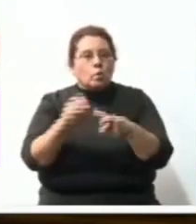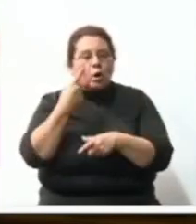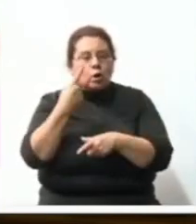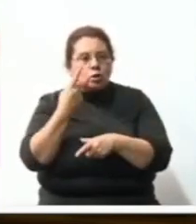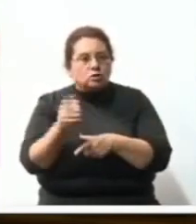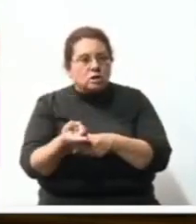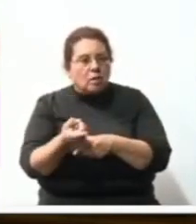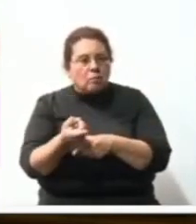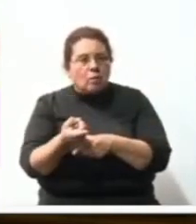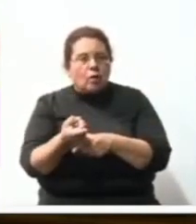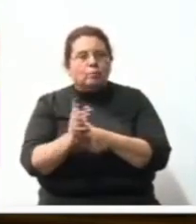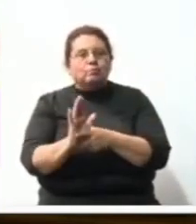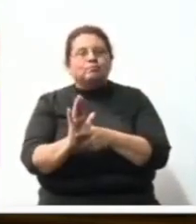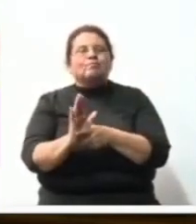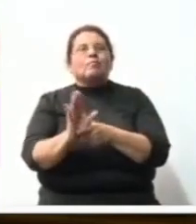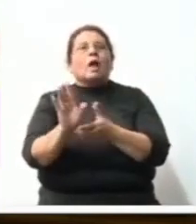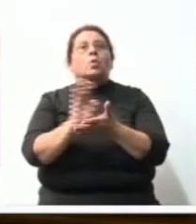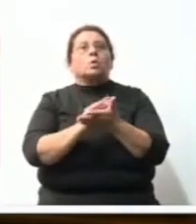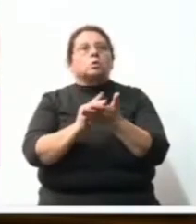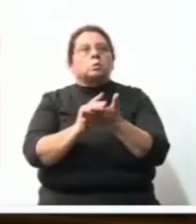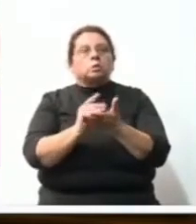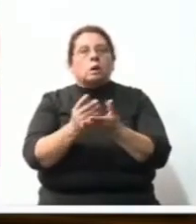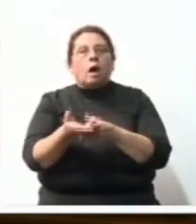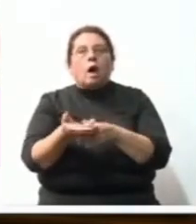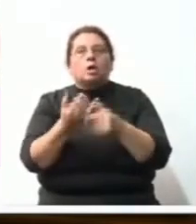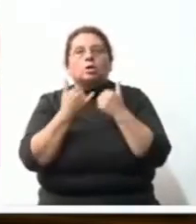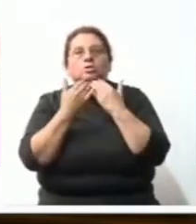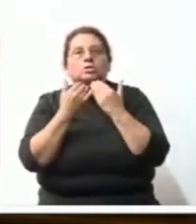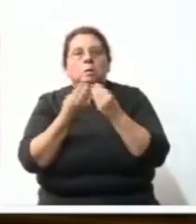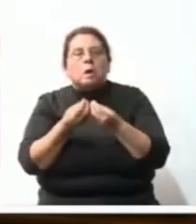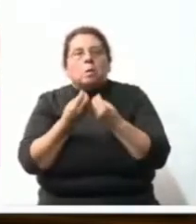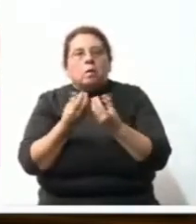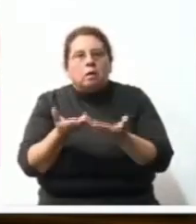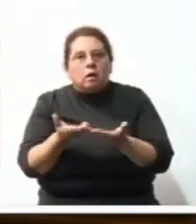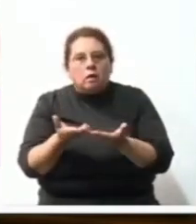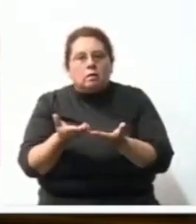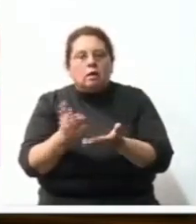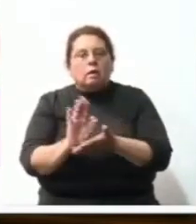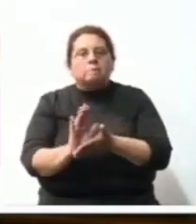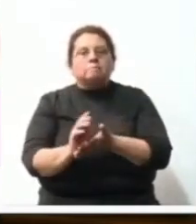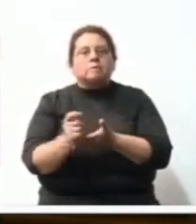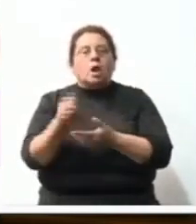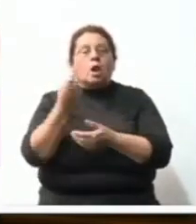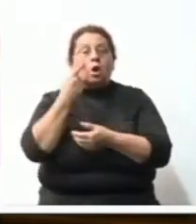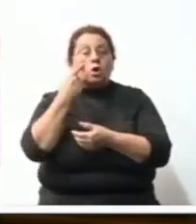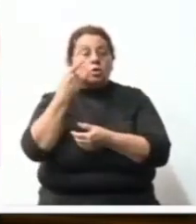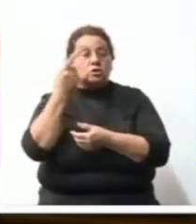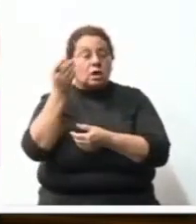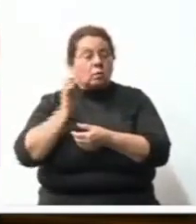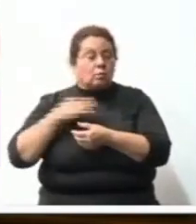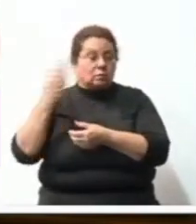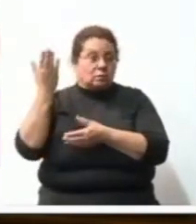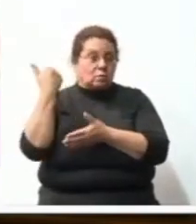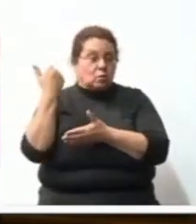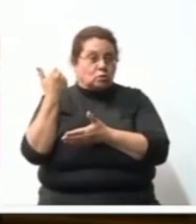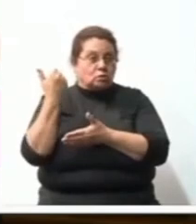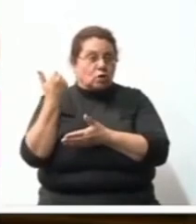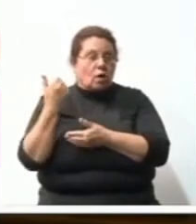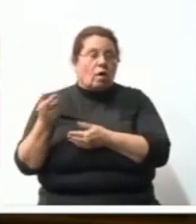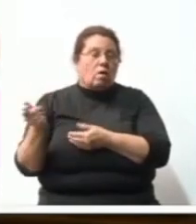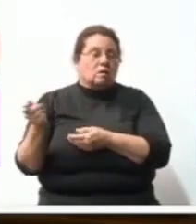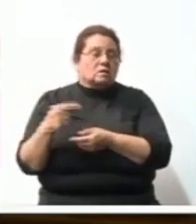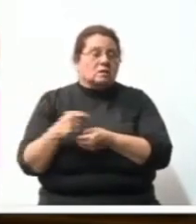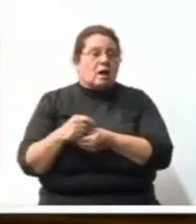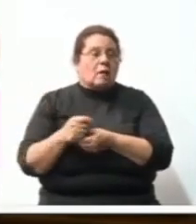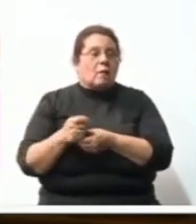diputados se sorprendían y decían no sabíamos de que se iba a tratar la actividad los conocemos hace mucho Nos venían a provocar en